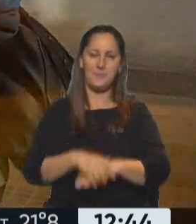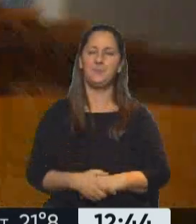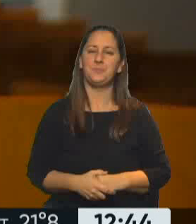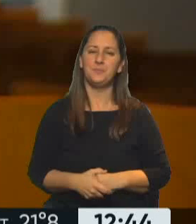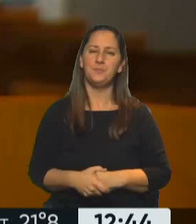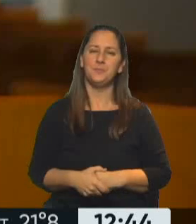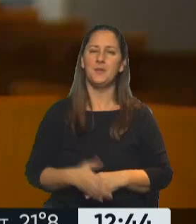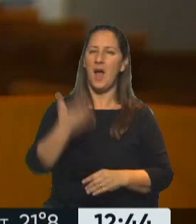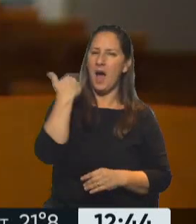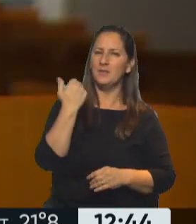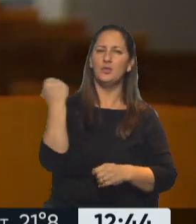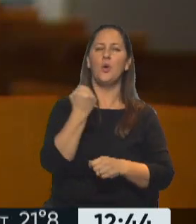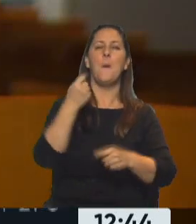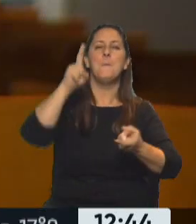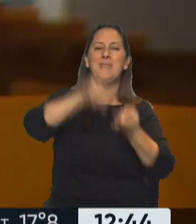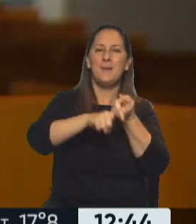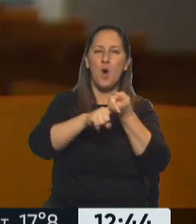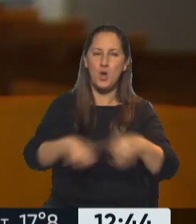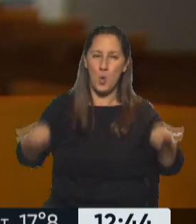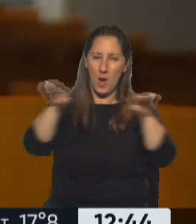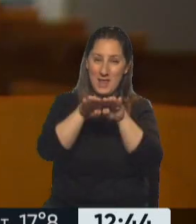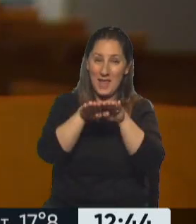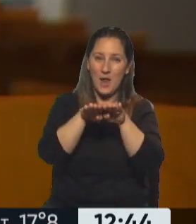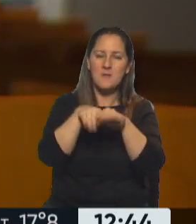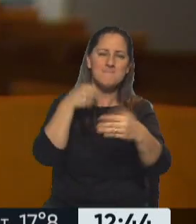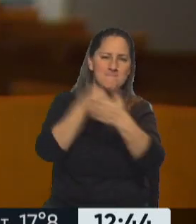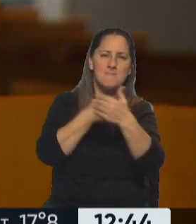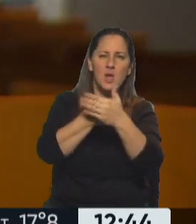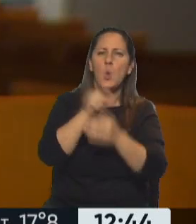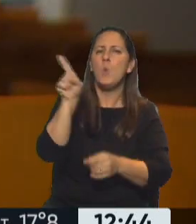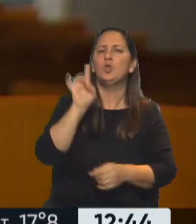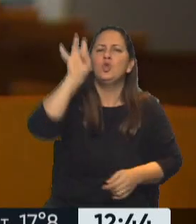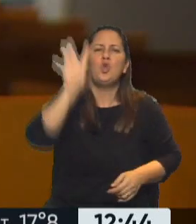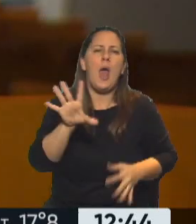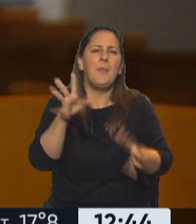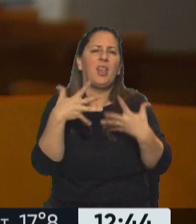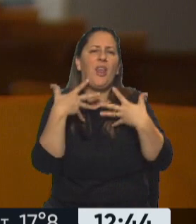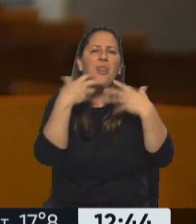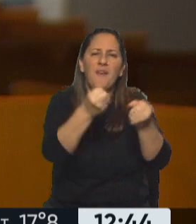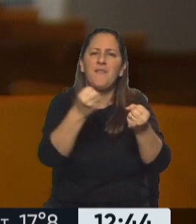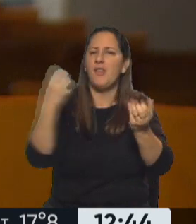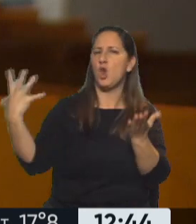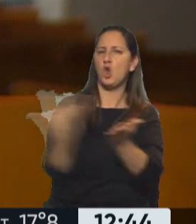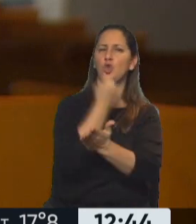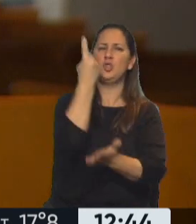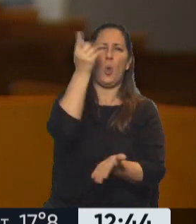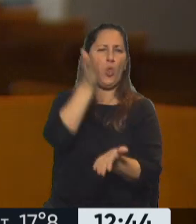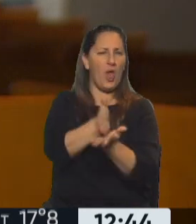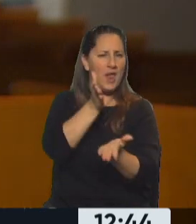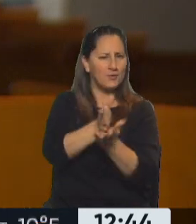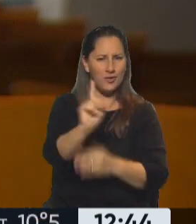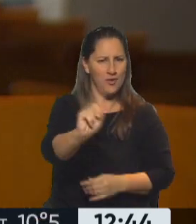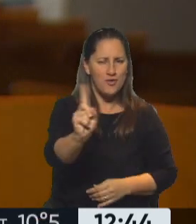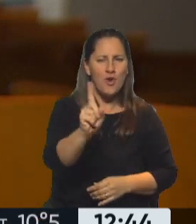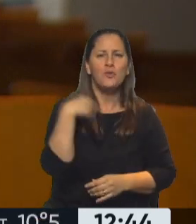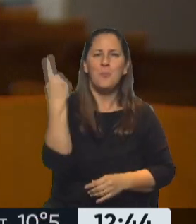cuando militamos matrimonio igualitario era que no era solo la defensa de el adquirir un derecho, sino que consideramos que